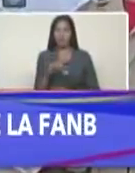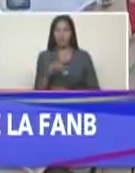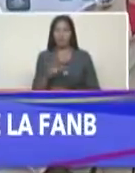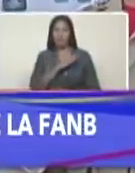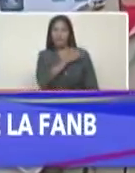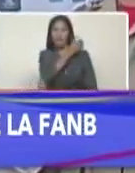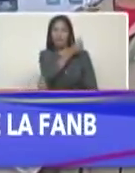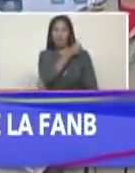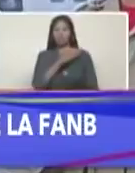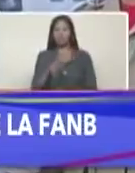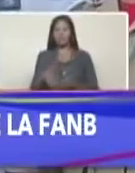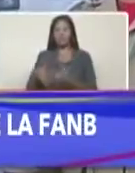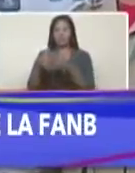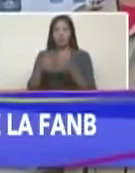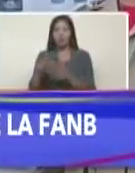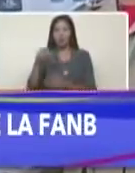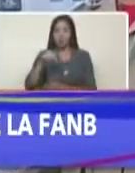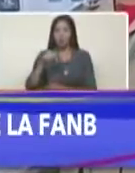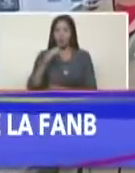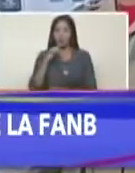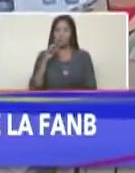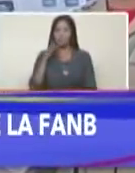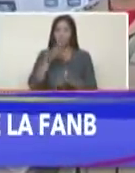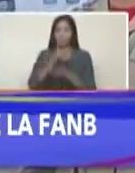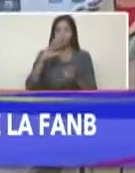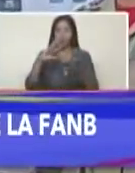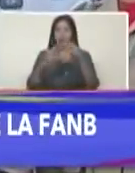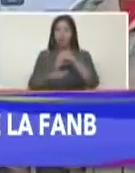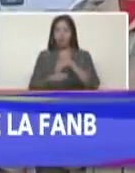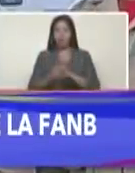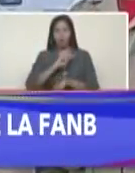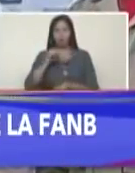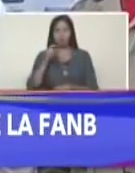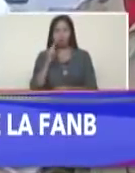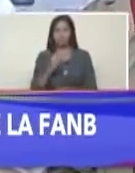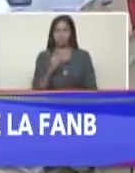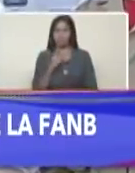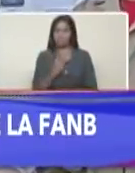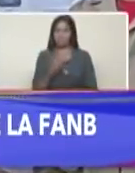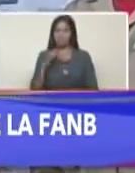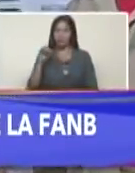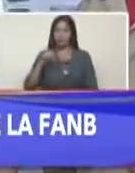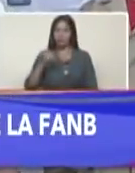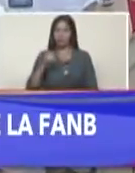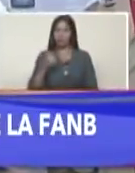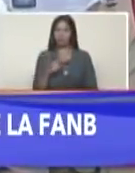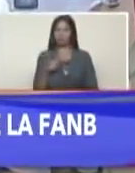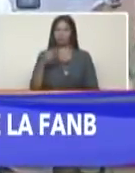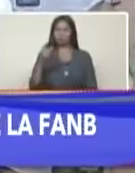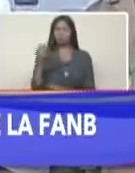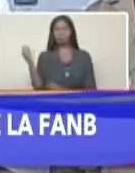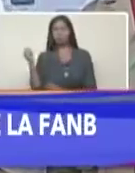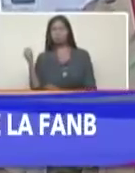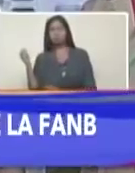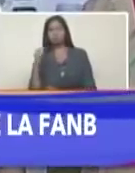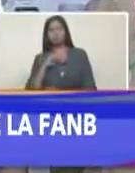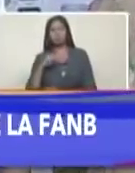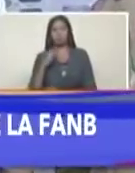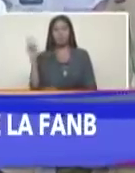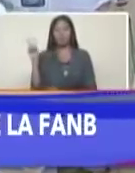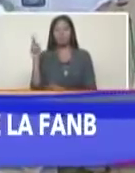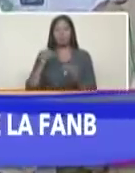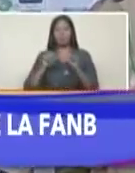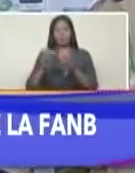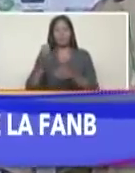imperio. Voy por los CLAP. Y nosotros les decimos desde aquí, haga lo que quiera hacer, Venezuela va a